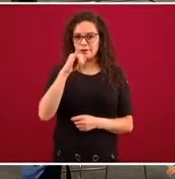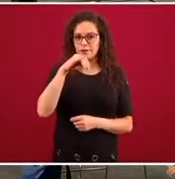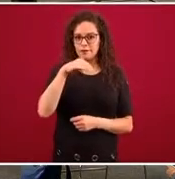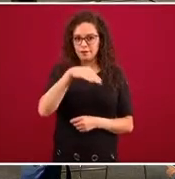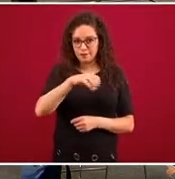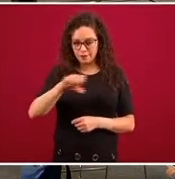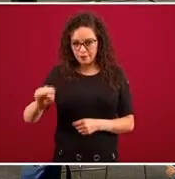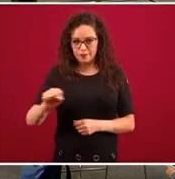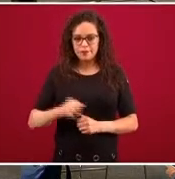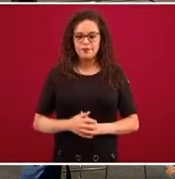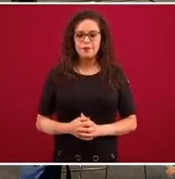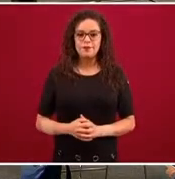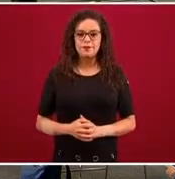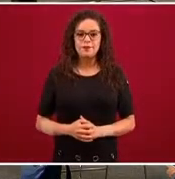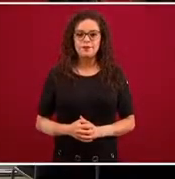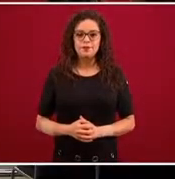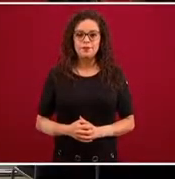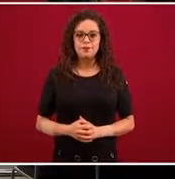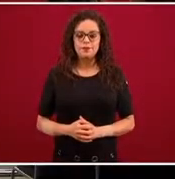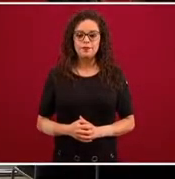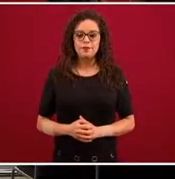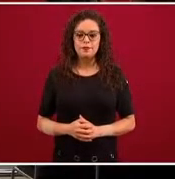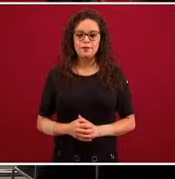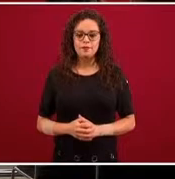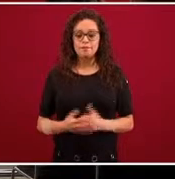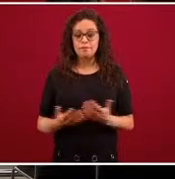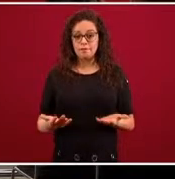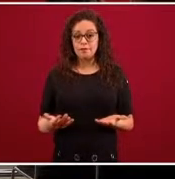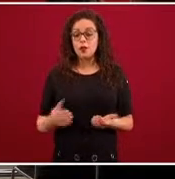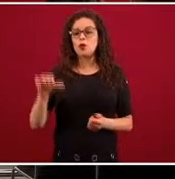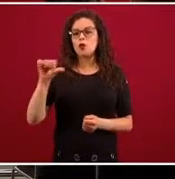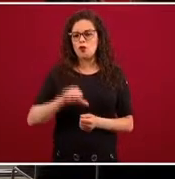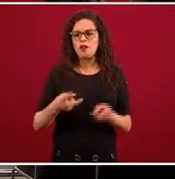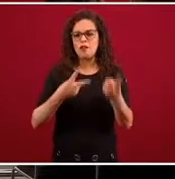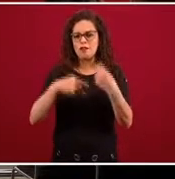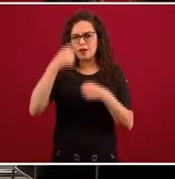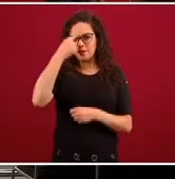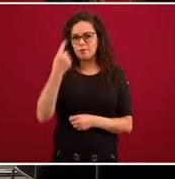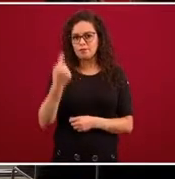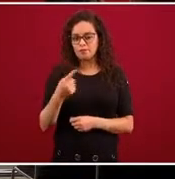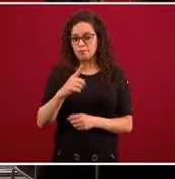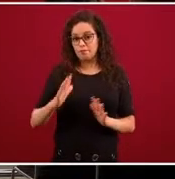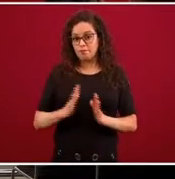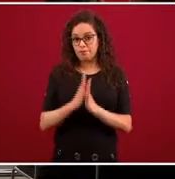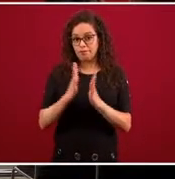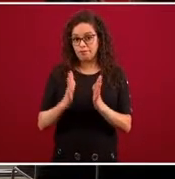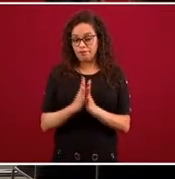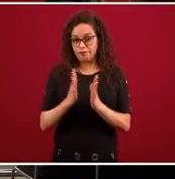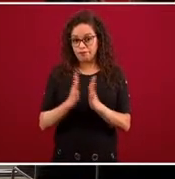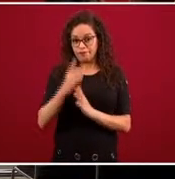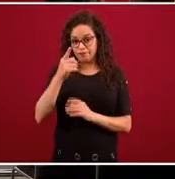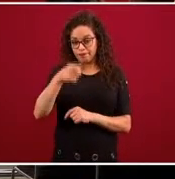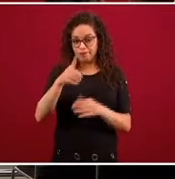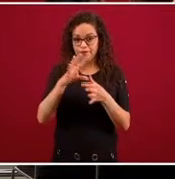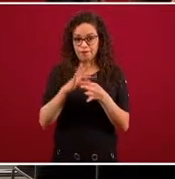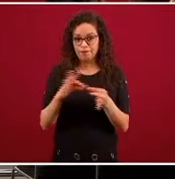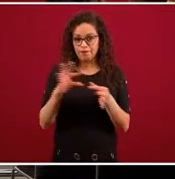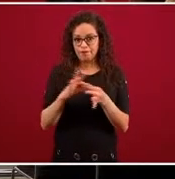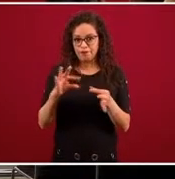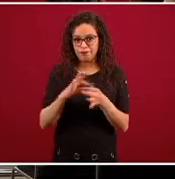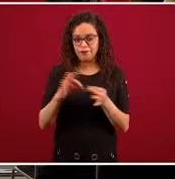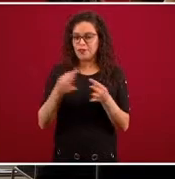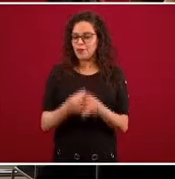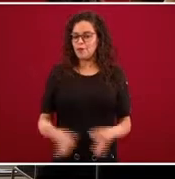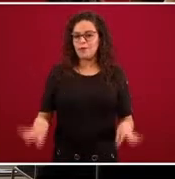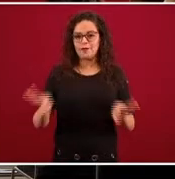Social Seguro Services Social, for Nursing. y el día de hoy tiene una participación también Now, she's importante had a dentro de very todo important part in este esquema.